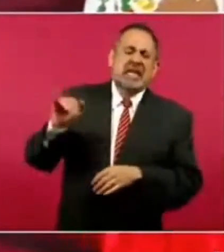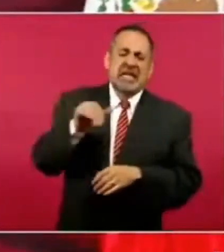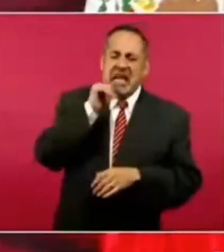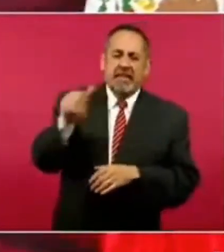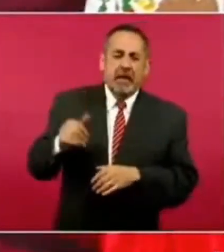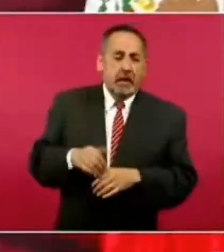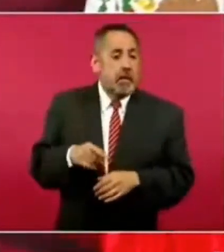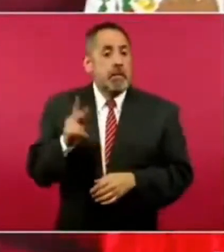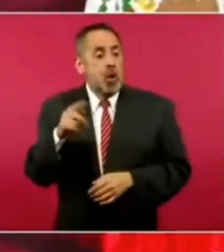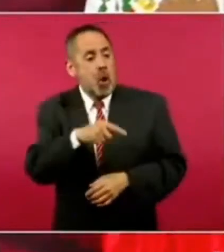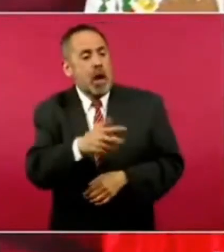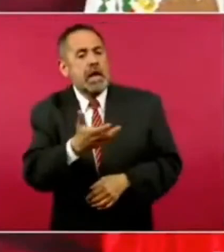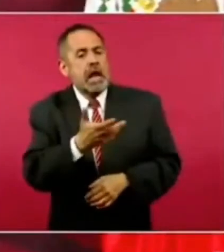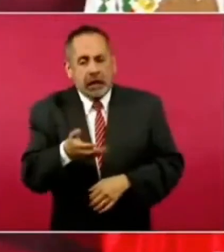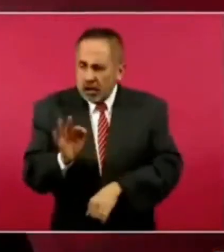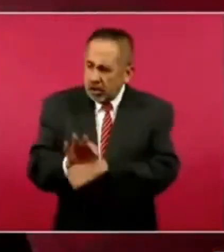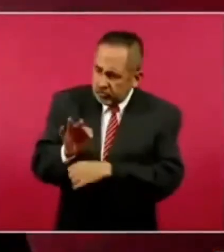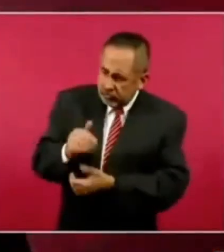los jóvenes,